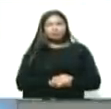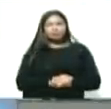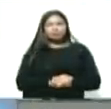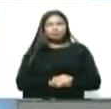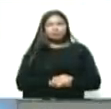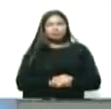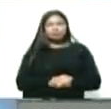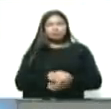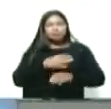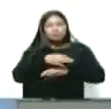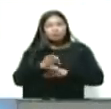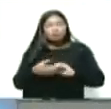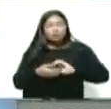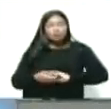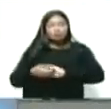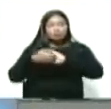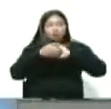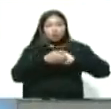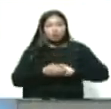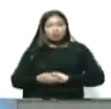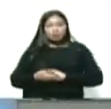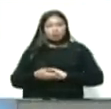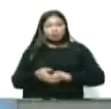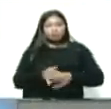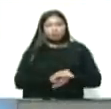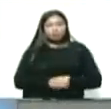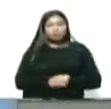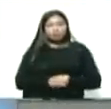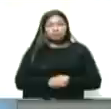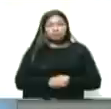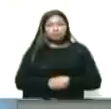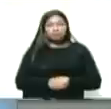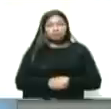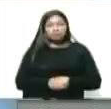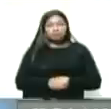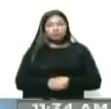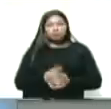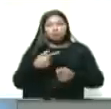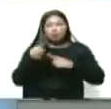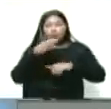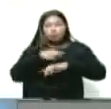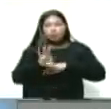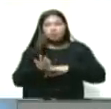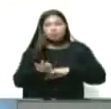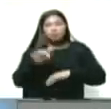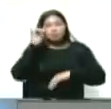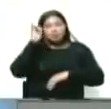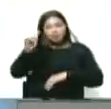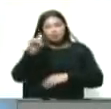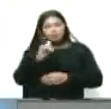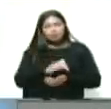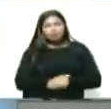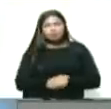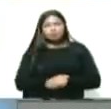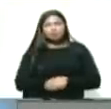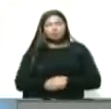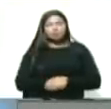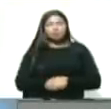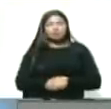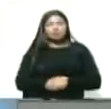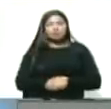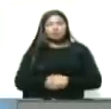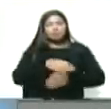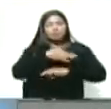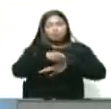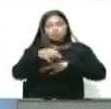Andrés Linares de Trujillo, en el municipio Ariste Bastida y Yaracuy, y en los municipios Moján,